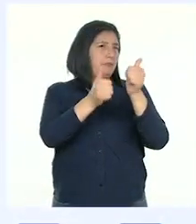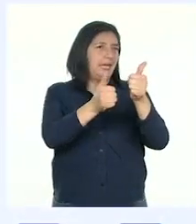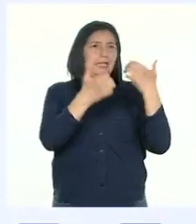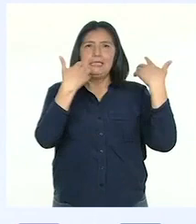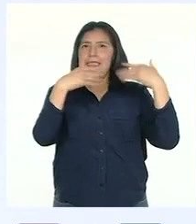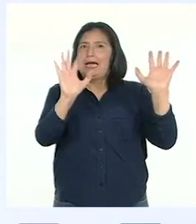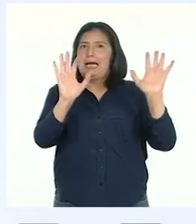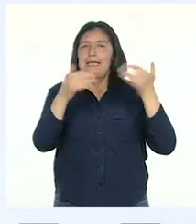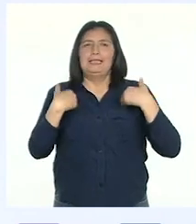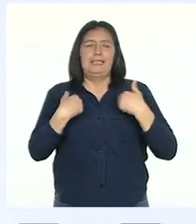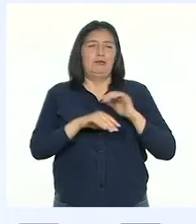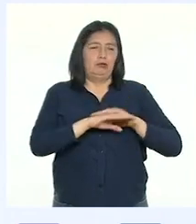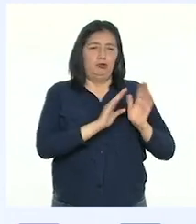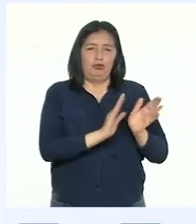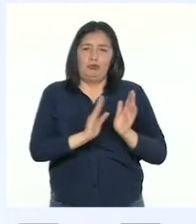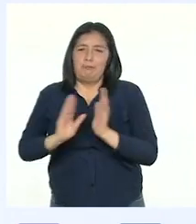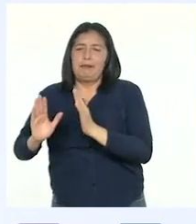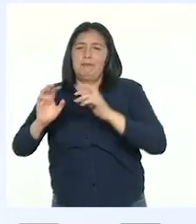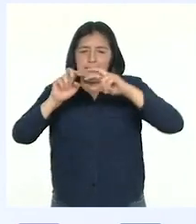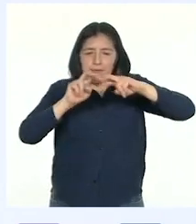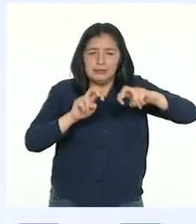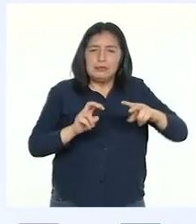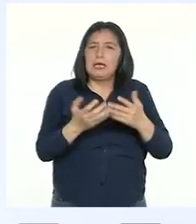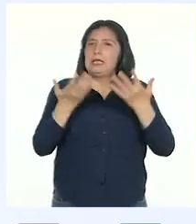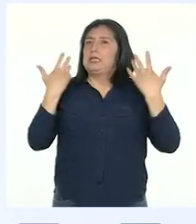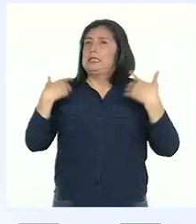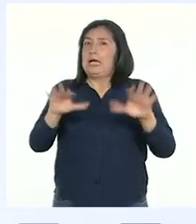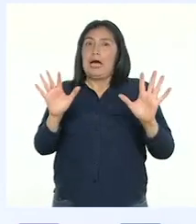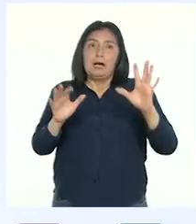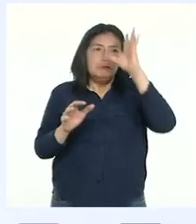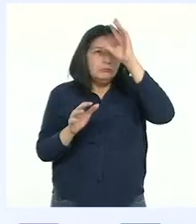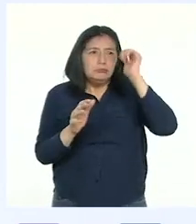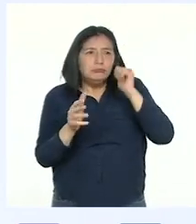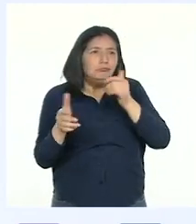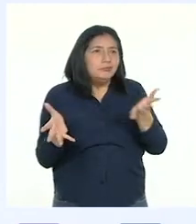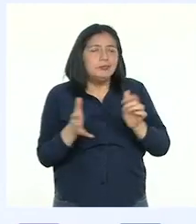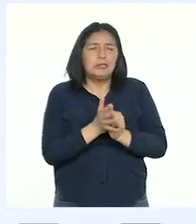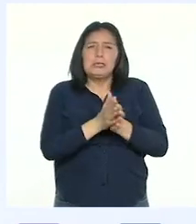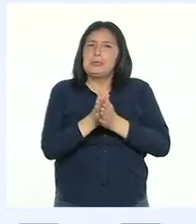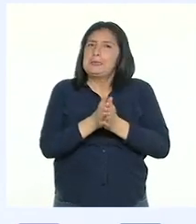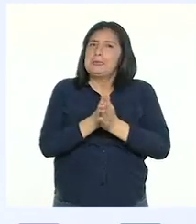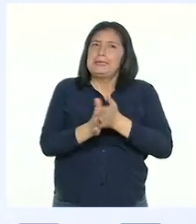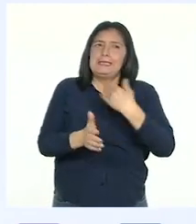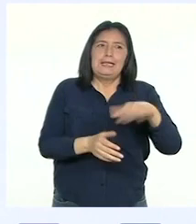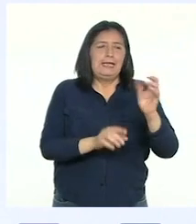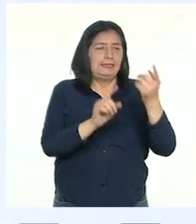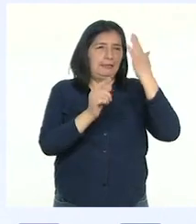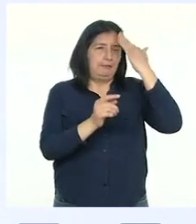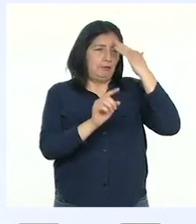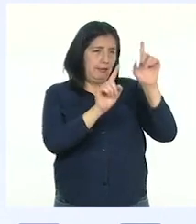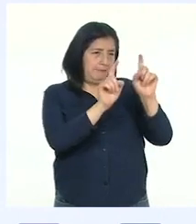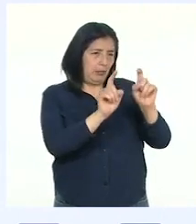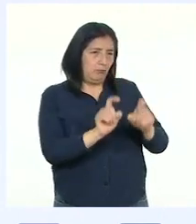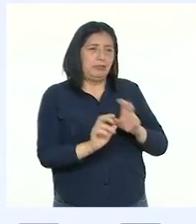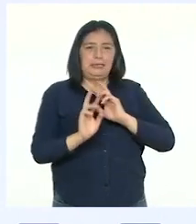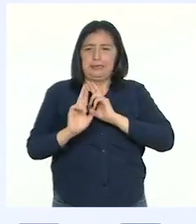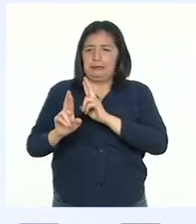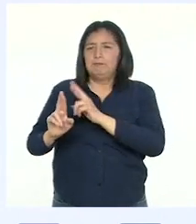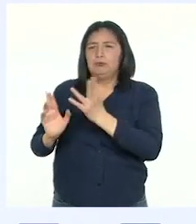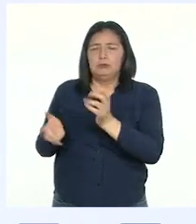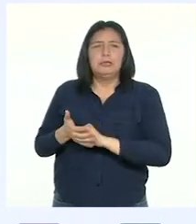ya tenemos nuestro plan de investigación. Entonces, chicas y chicos, teniendo en cuenta las preguntas que tenemos que